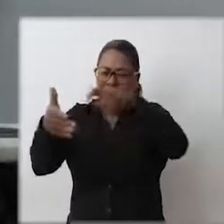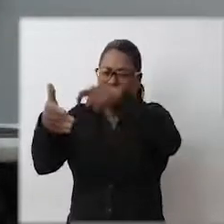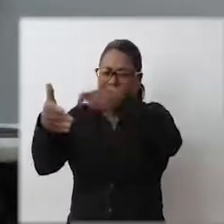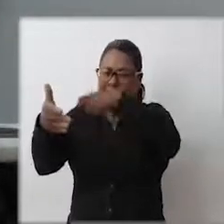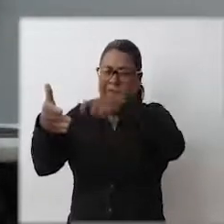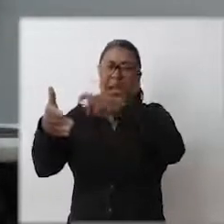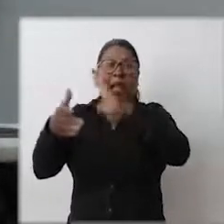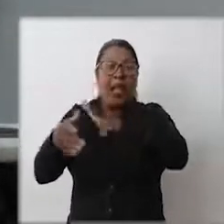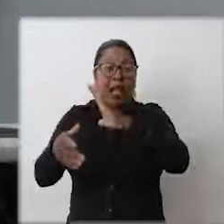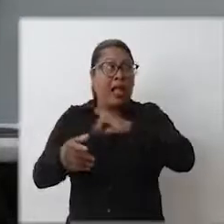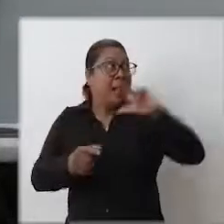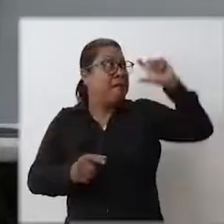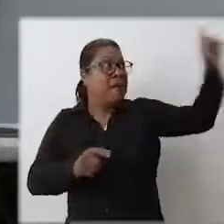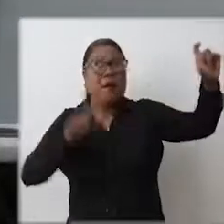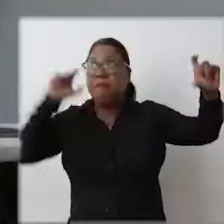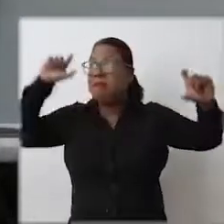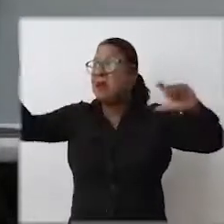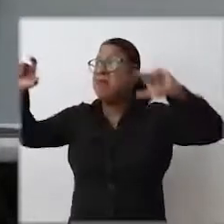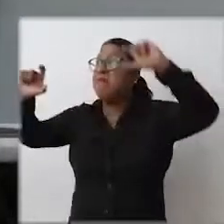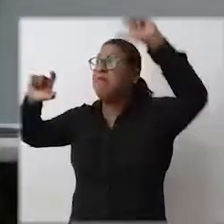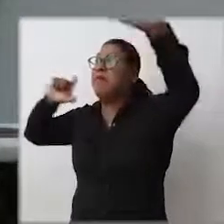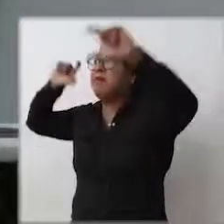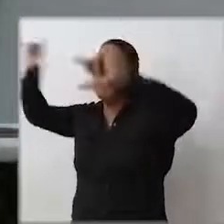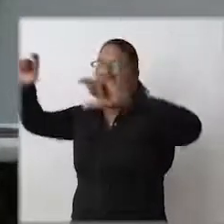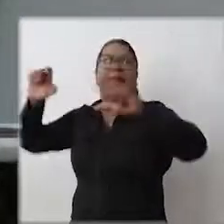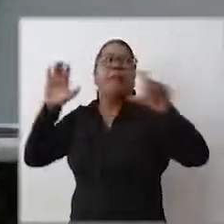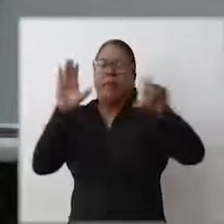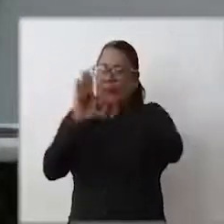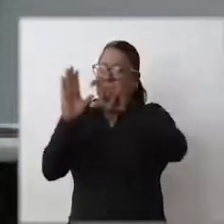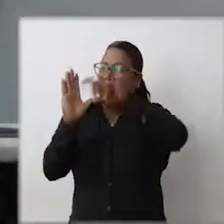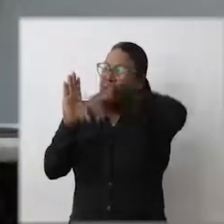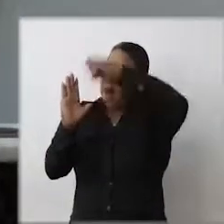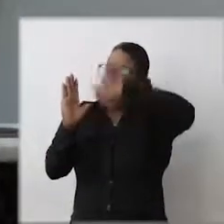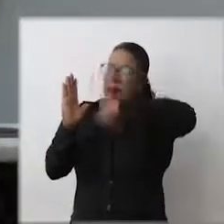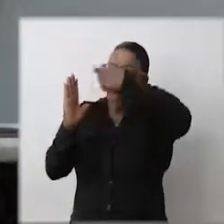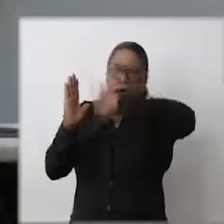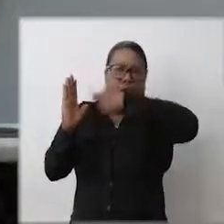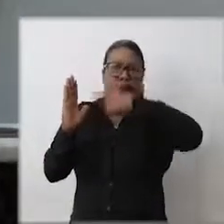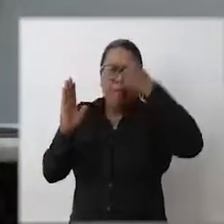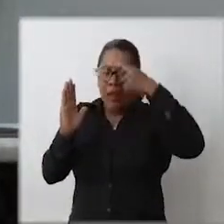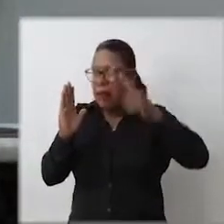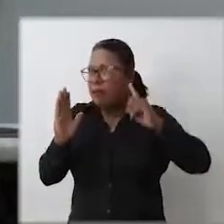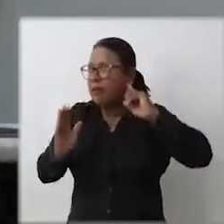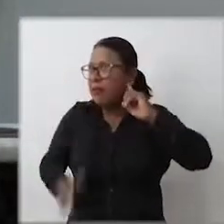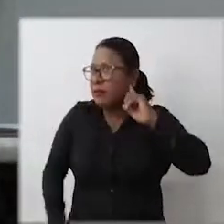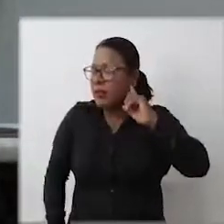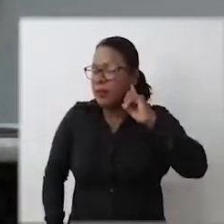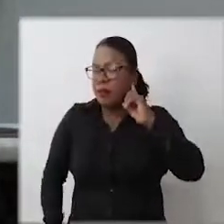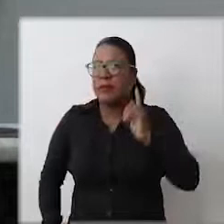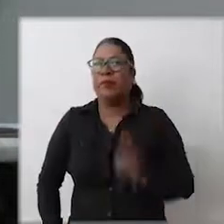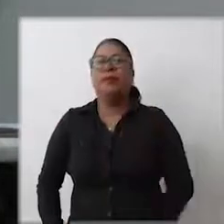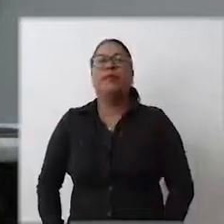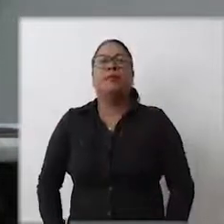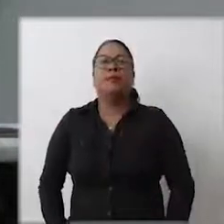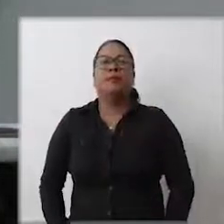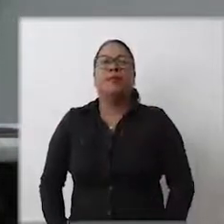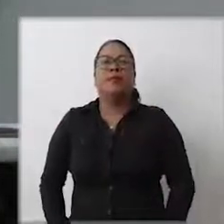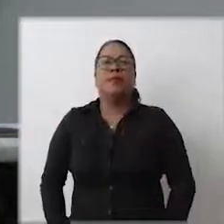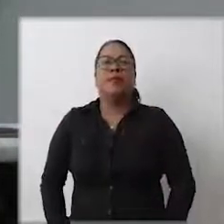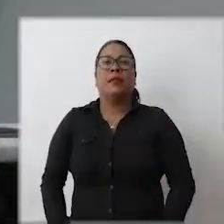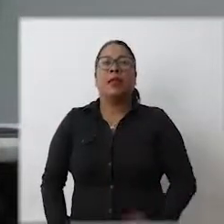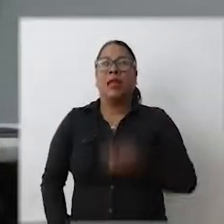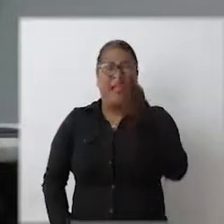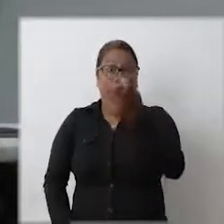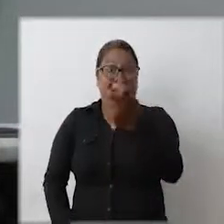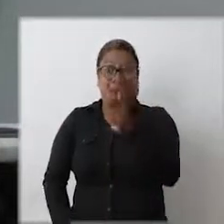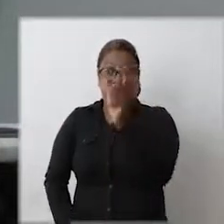textos, mismos que fueron supervisados y autorizados por el INAH. Con los textos, nuestro personal y locutores